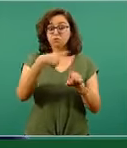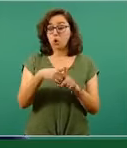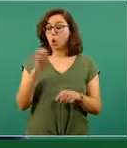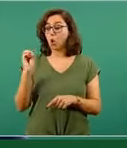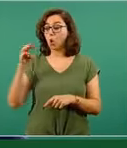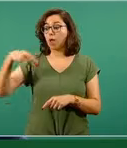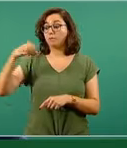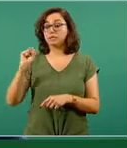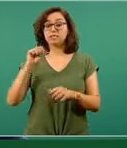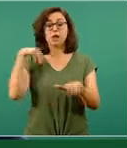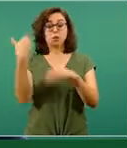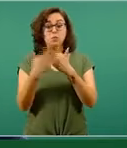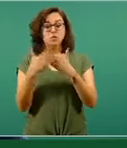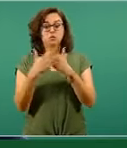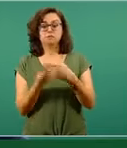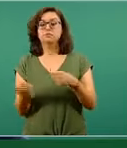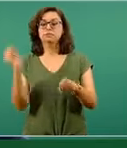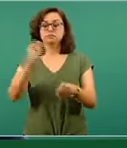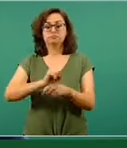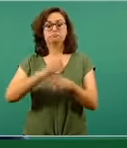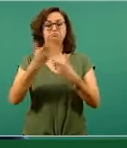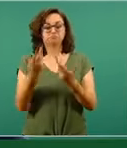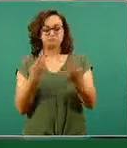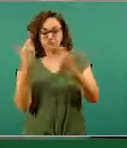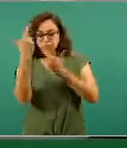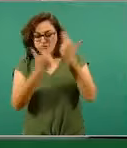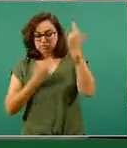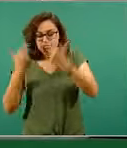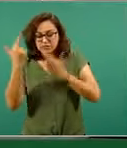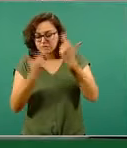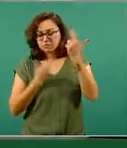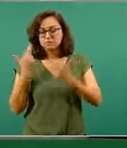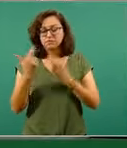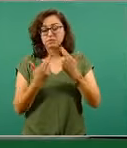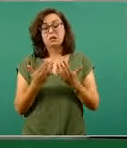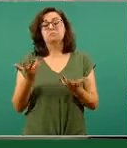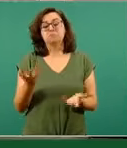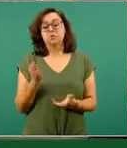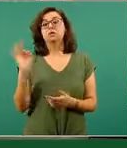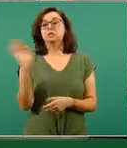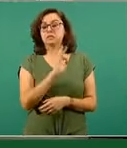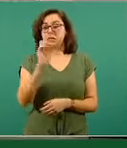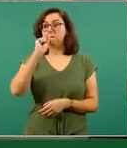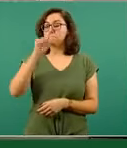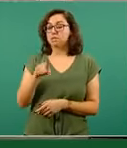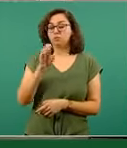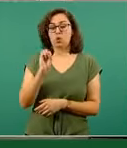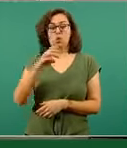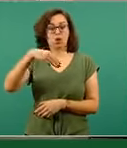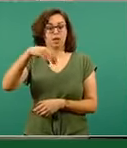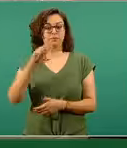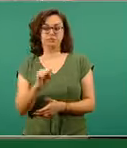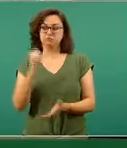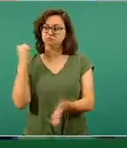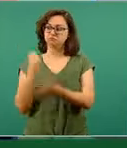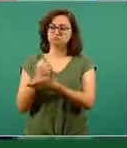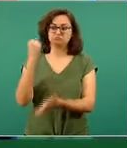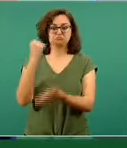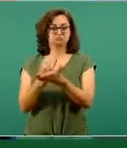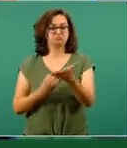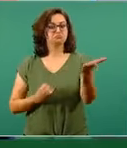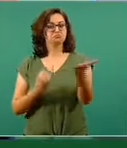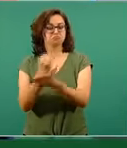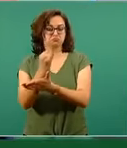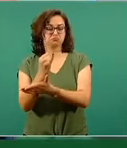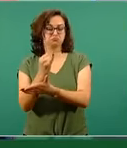la próxima semana va a estar revisando la propuesta de Pfizer y es muy probable que la propia Organización Mundial de la Salud tome una resolución